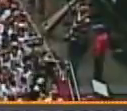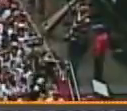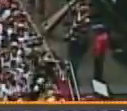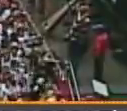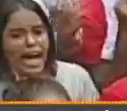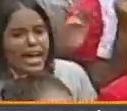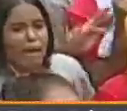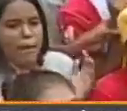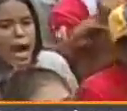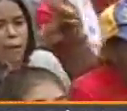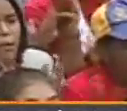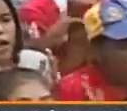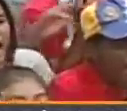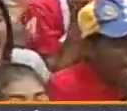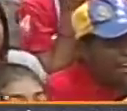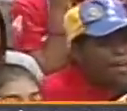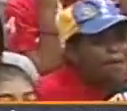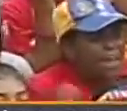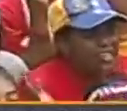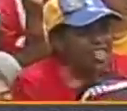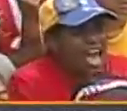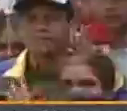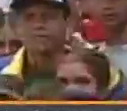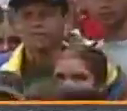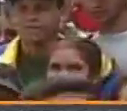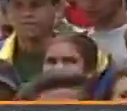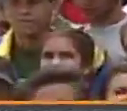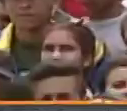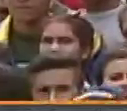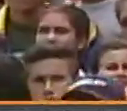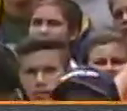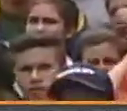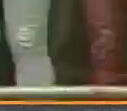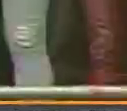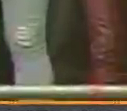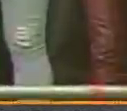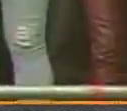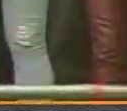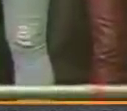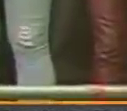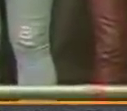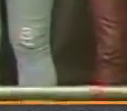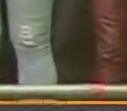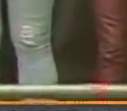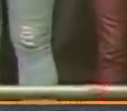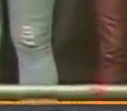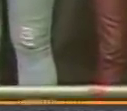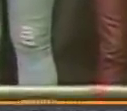¡Victoria, victoria, victoria popular! ¡Victoria popular!